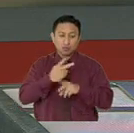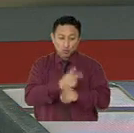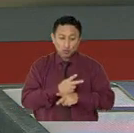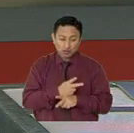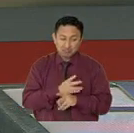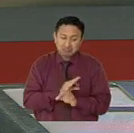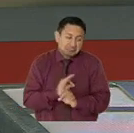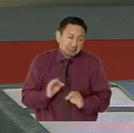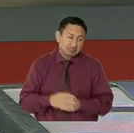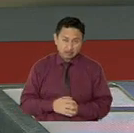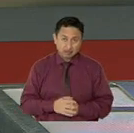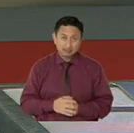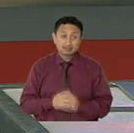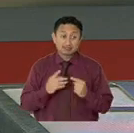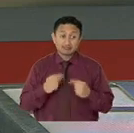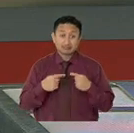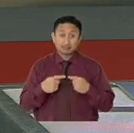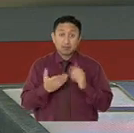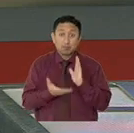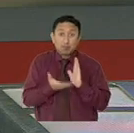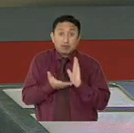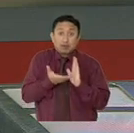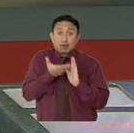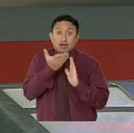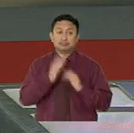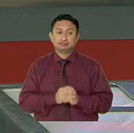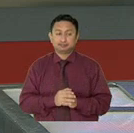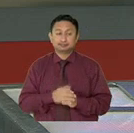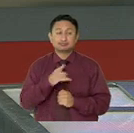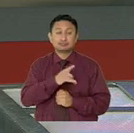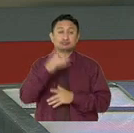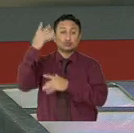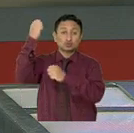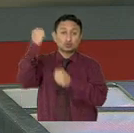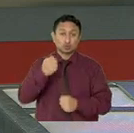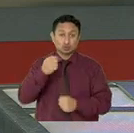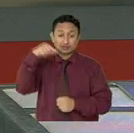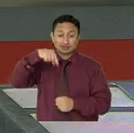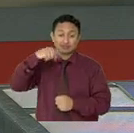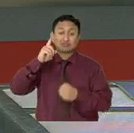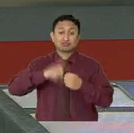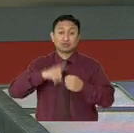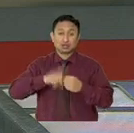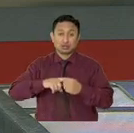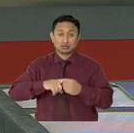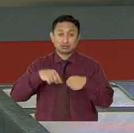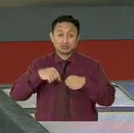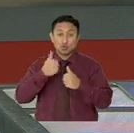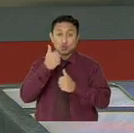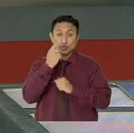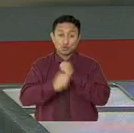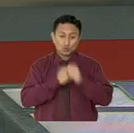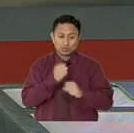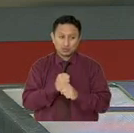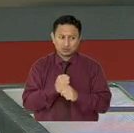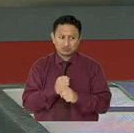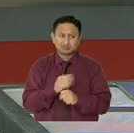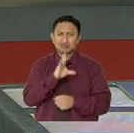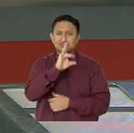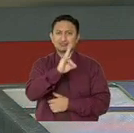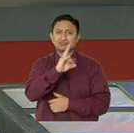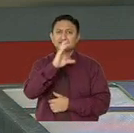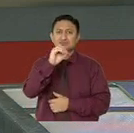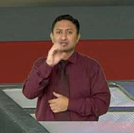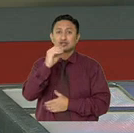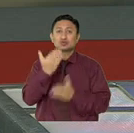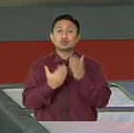la piel, cada vez va en aumento, según Solca, en nuestra ciudad. Cada año se reportan 700